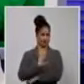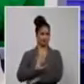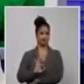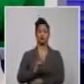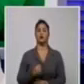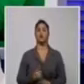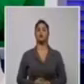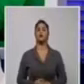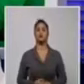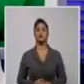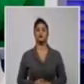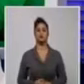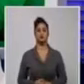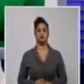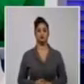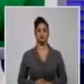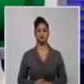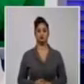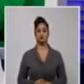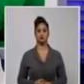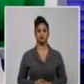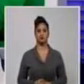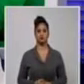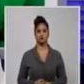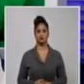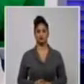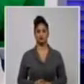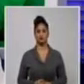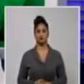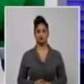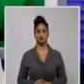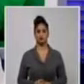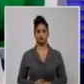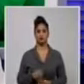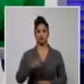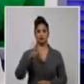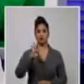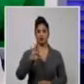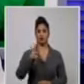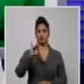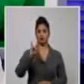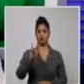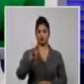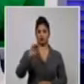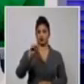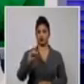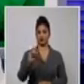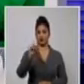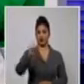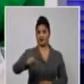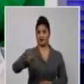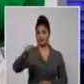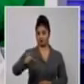este caso. Los 890 pacientes diagnosticados